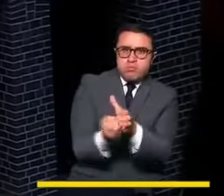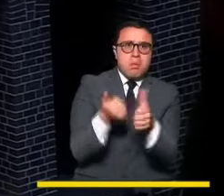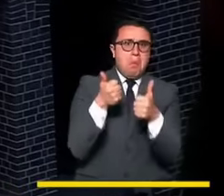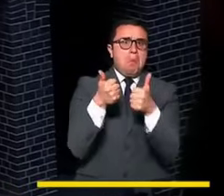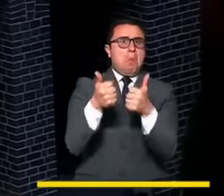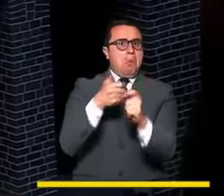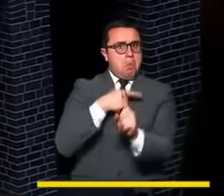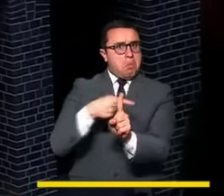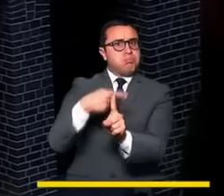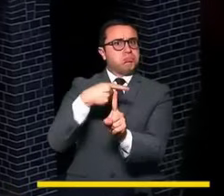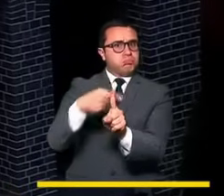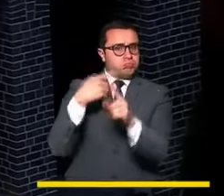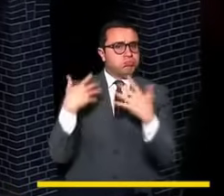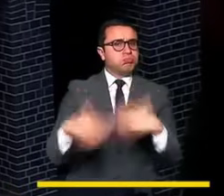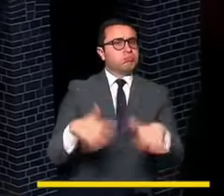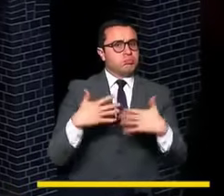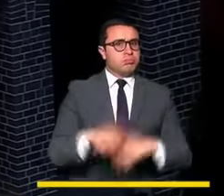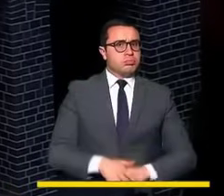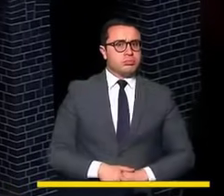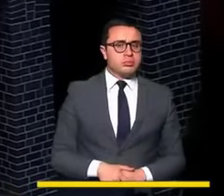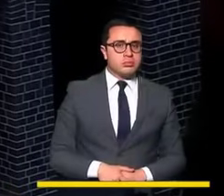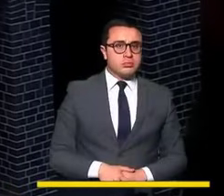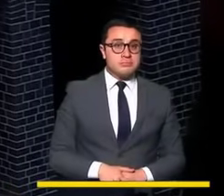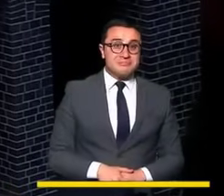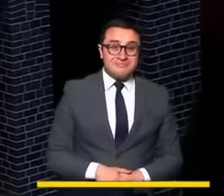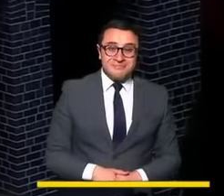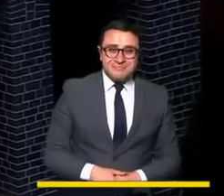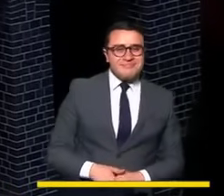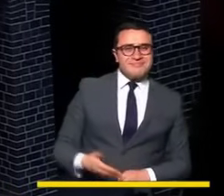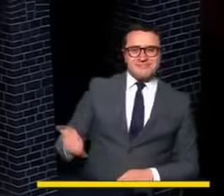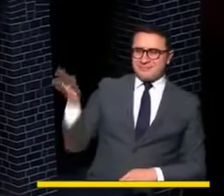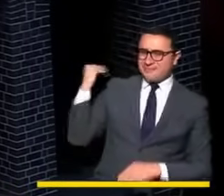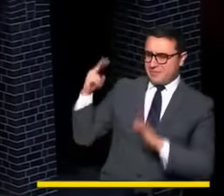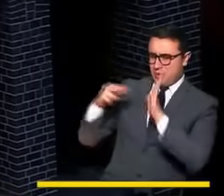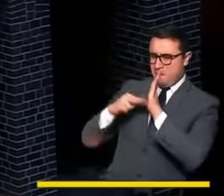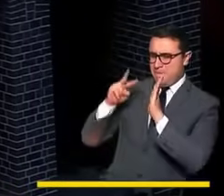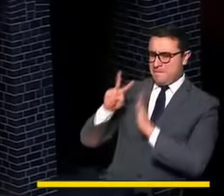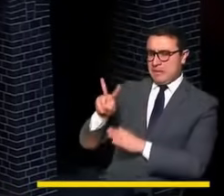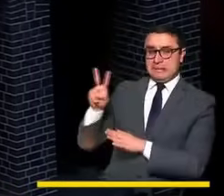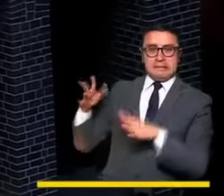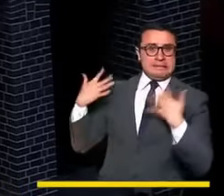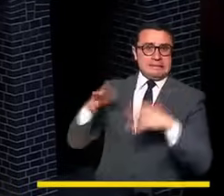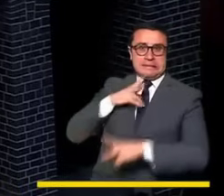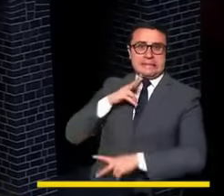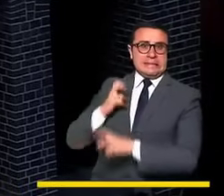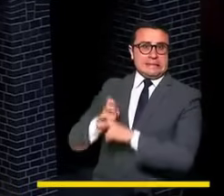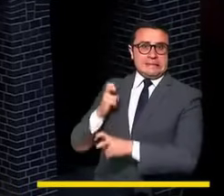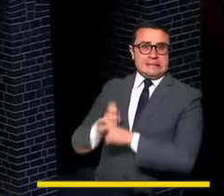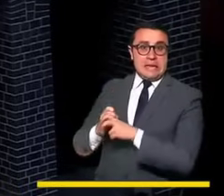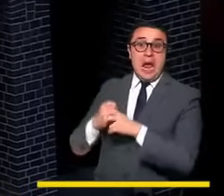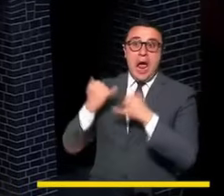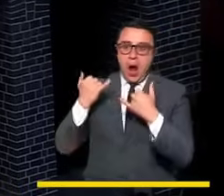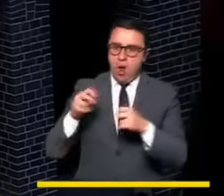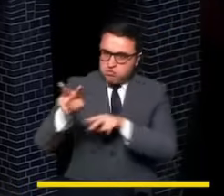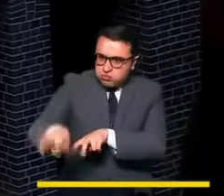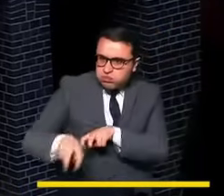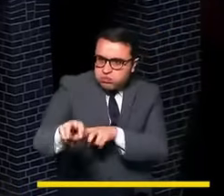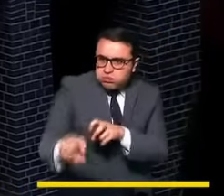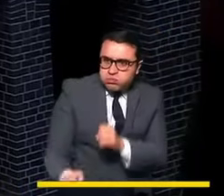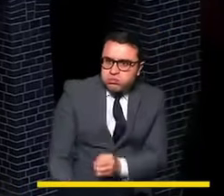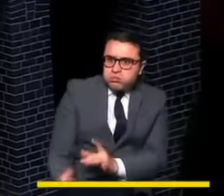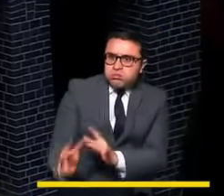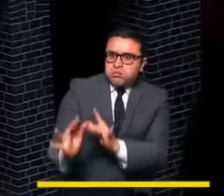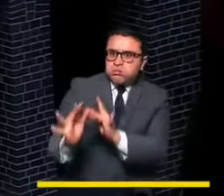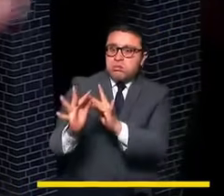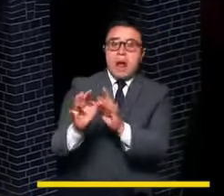alimentos, lo que era el terrible hecho en el 2022, y por esto es que baja el hambre,